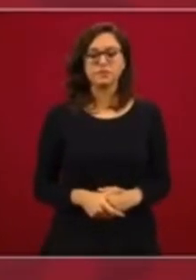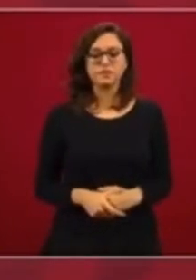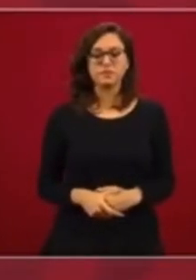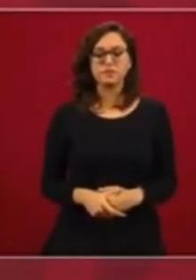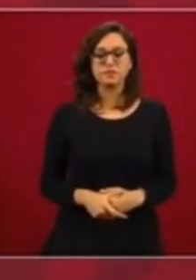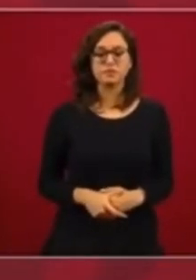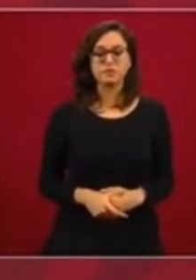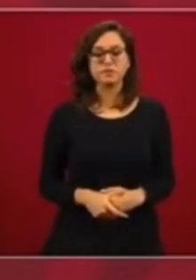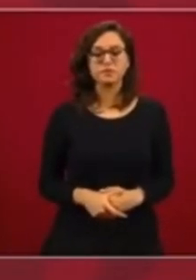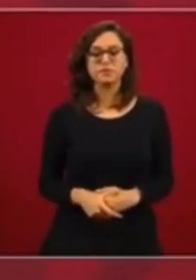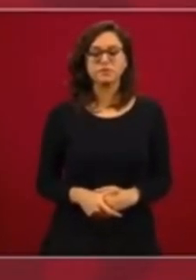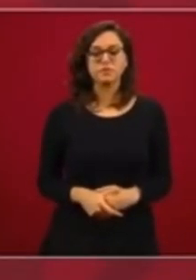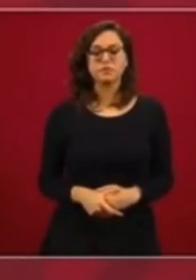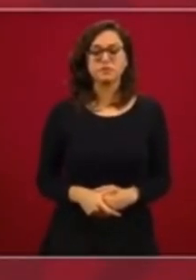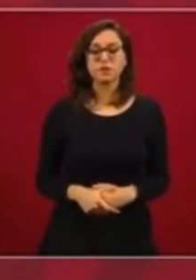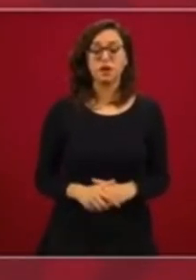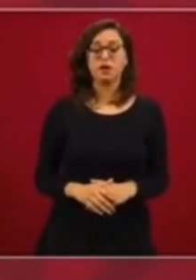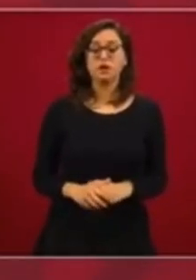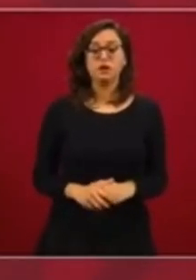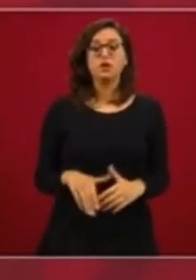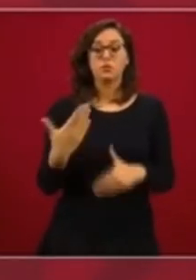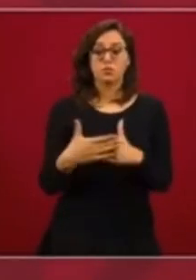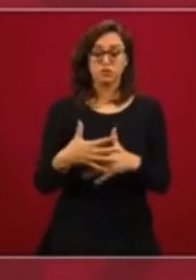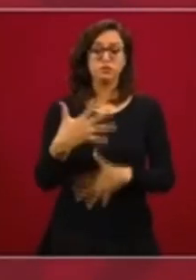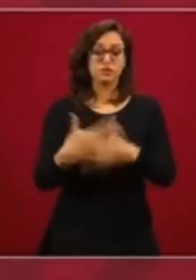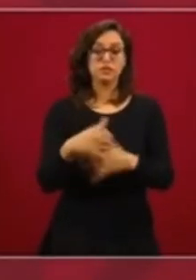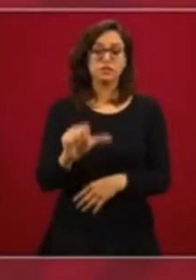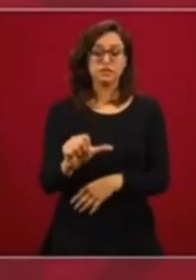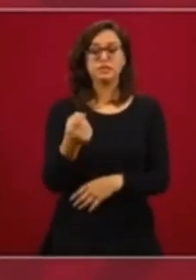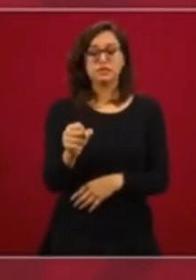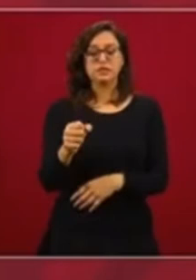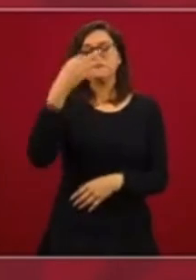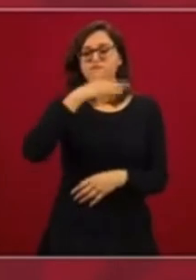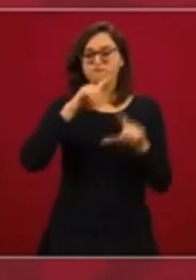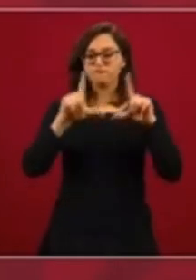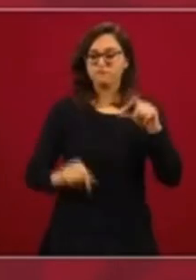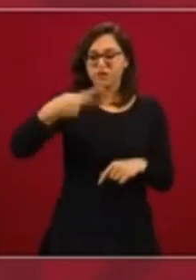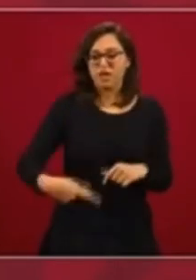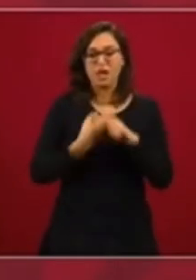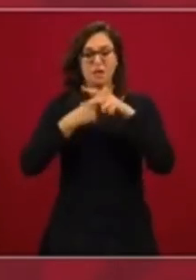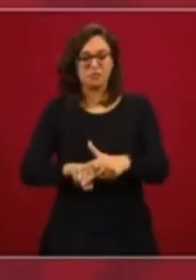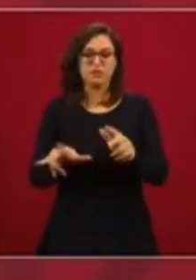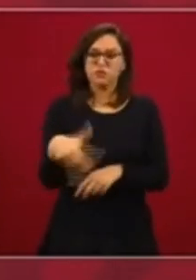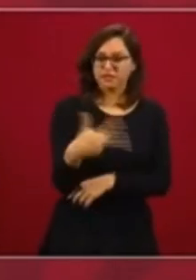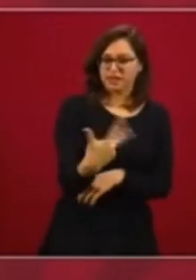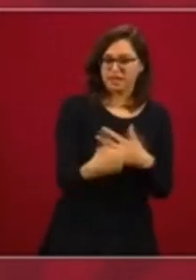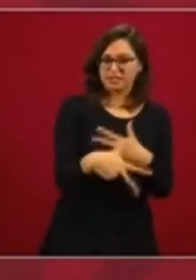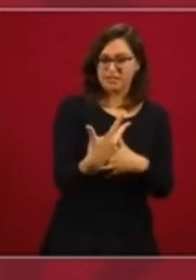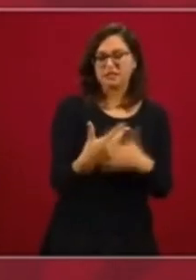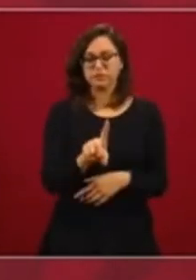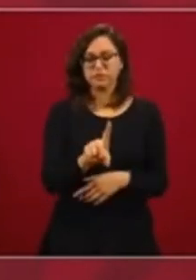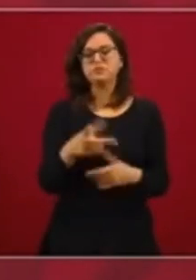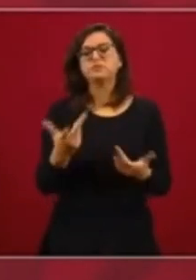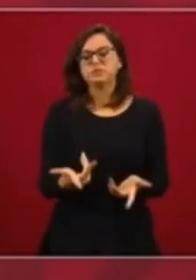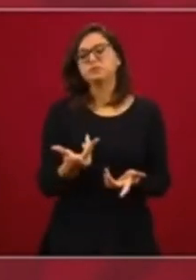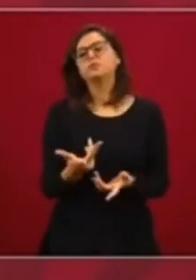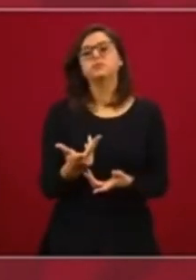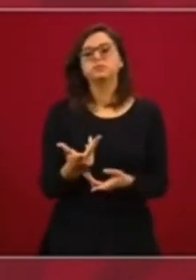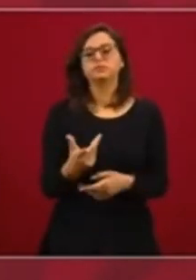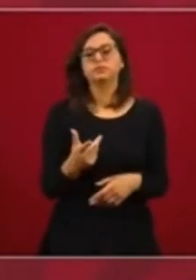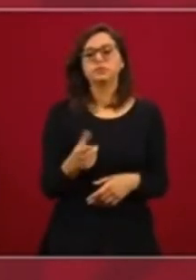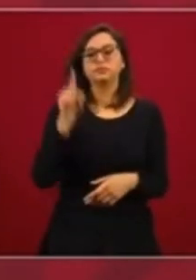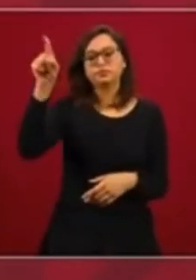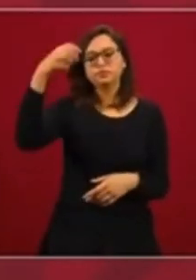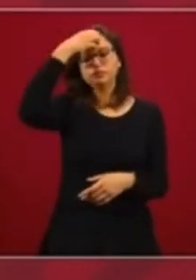Pues vamos a conmemorar las fiestas patrias desde el 13, recordando la gesta de los niños héroes, la ceremonia